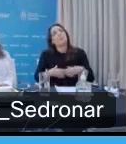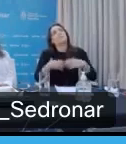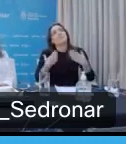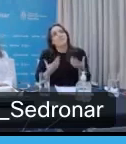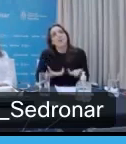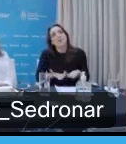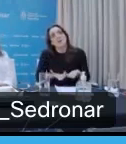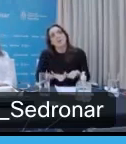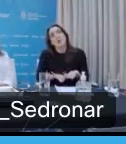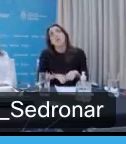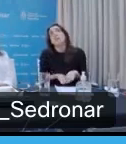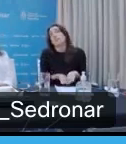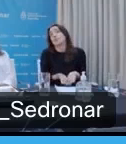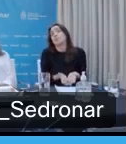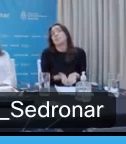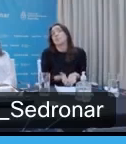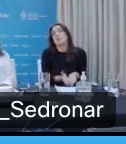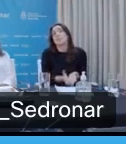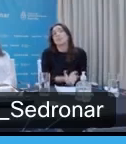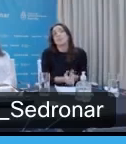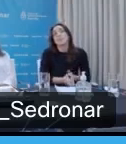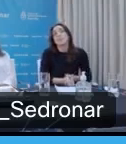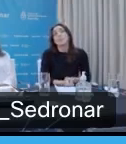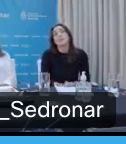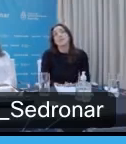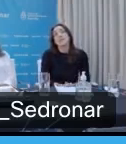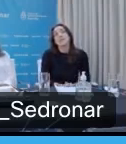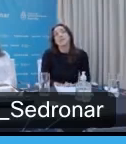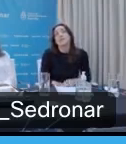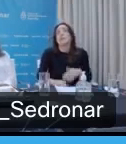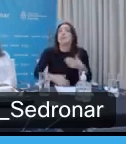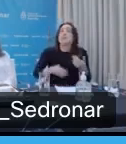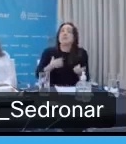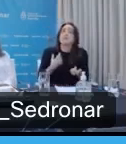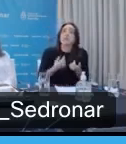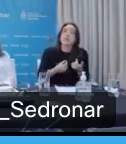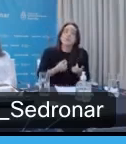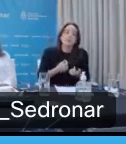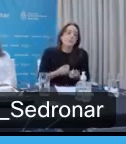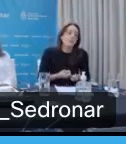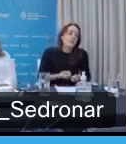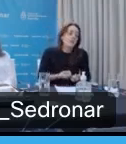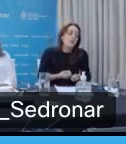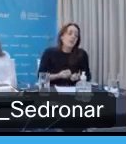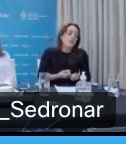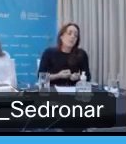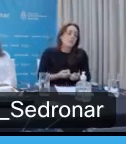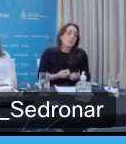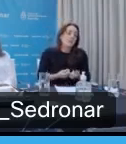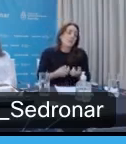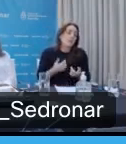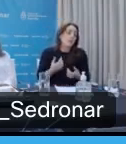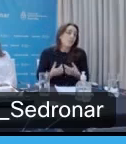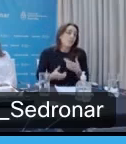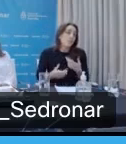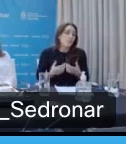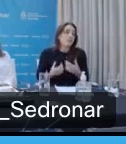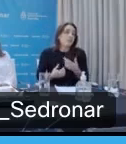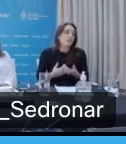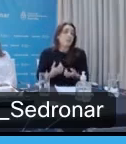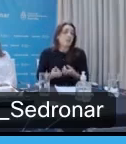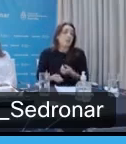que empecemos a pensar cuál es nuestro sujeto, ¿no?, y que, así como tenemos algunos